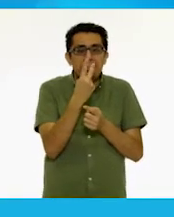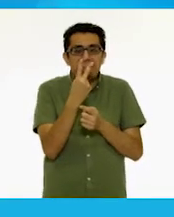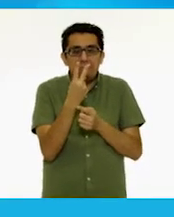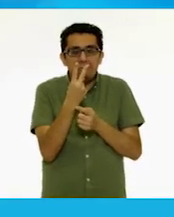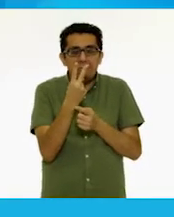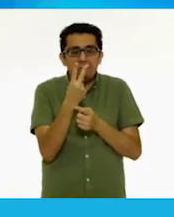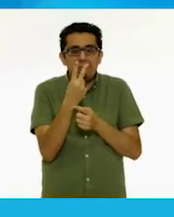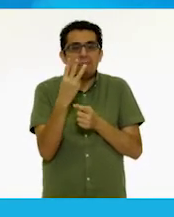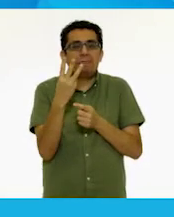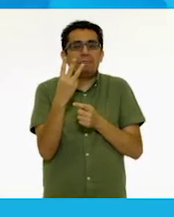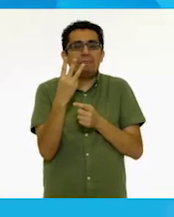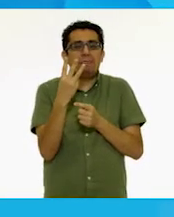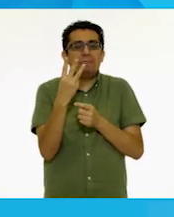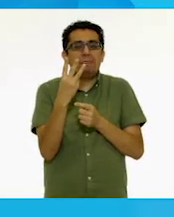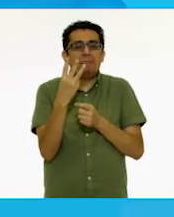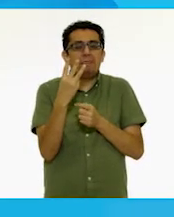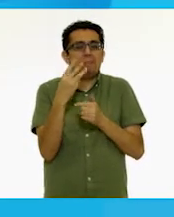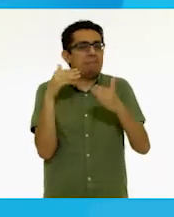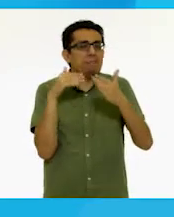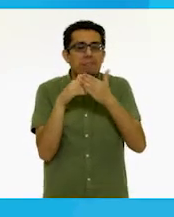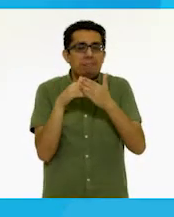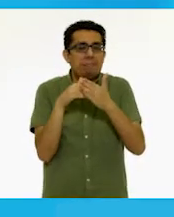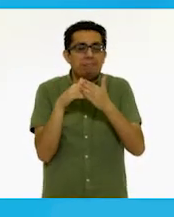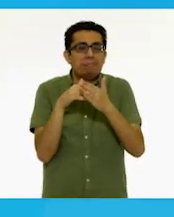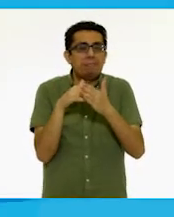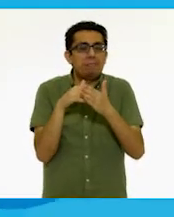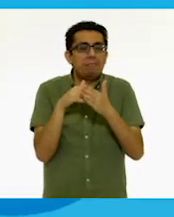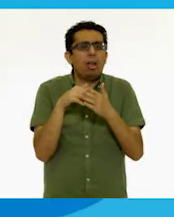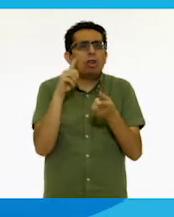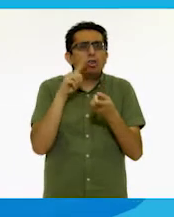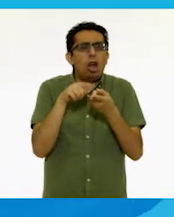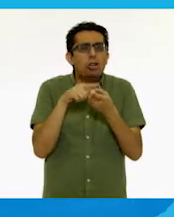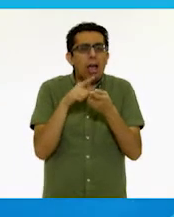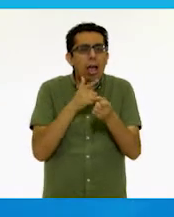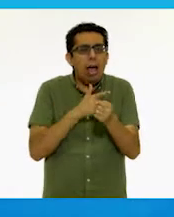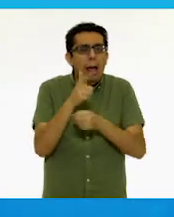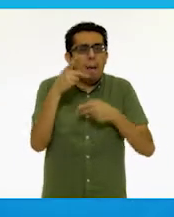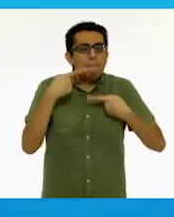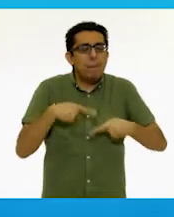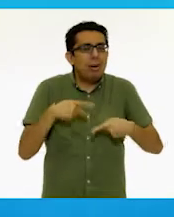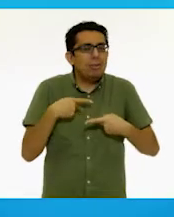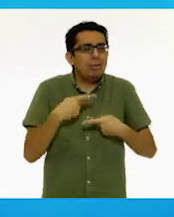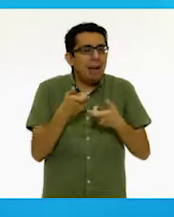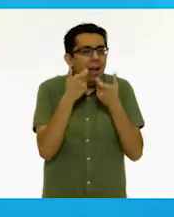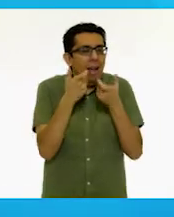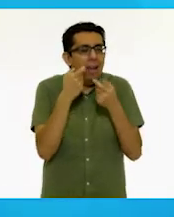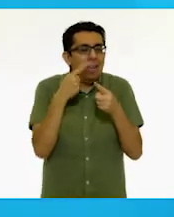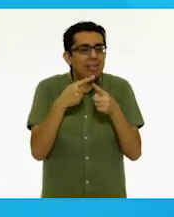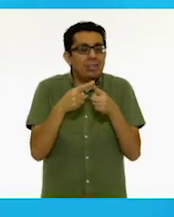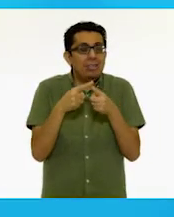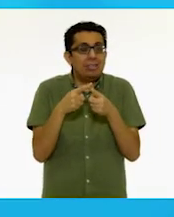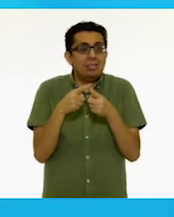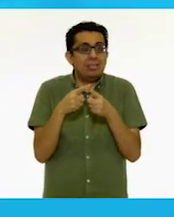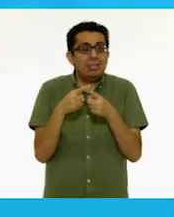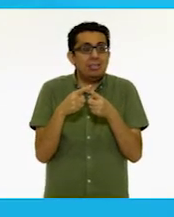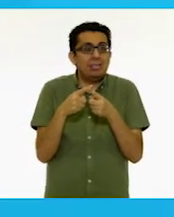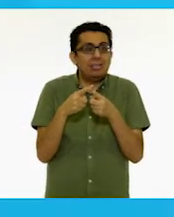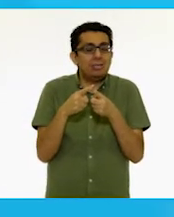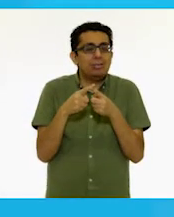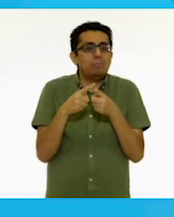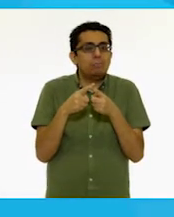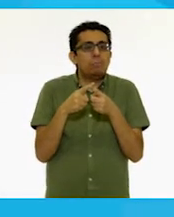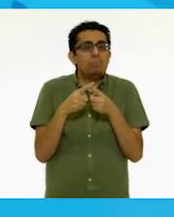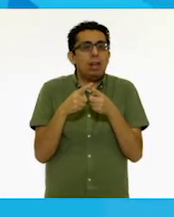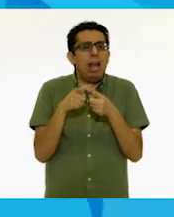dos... 3. Pepe, ¿dónde están las personas que se están riendo? Ay, las personas que se están riendo, es que no son las